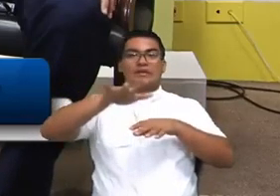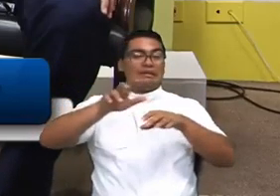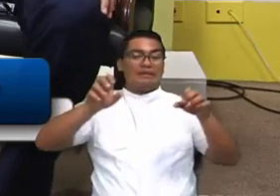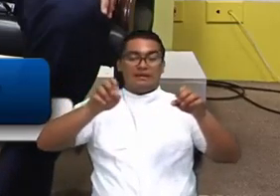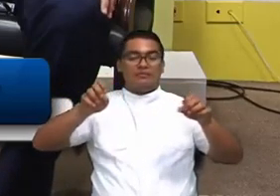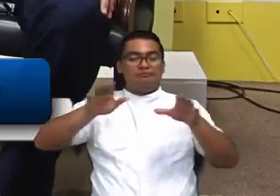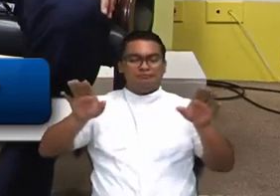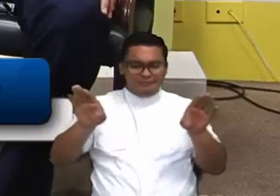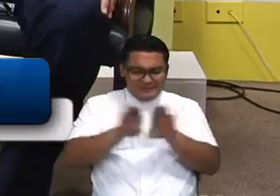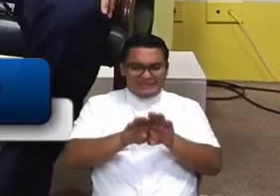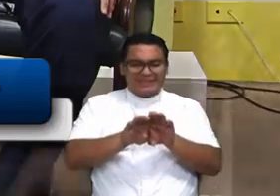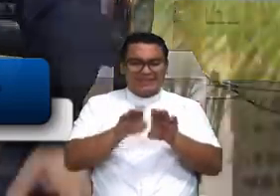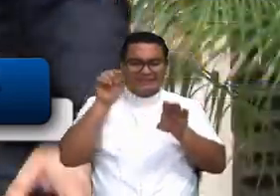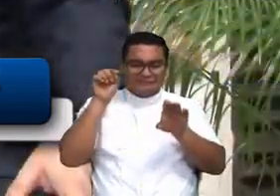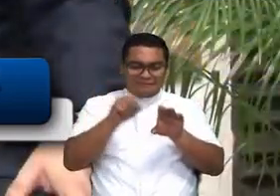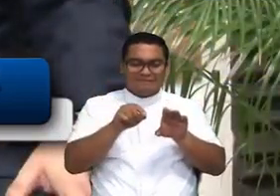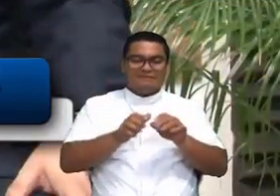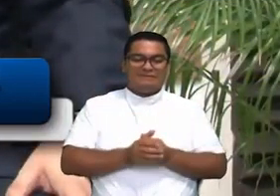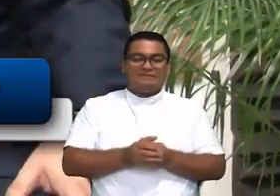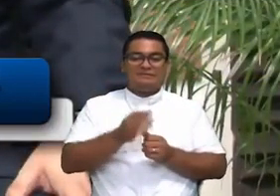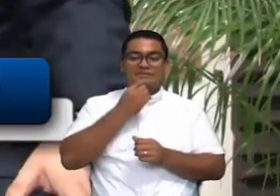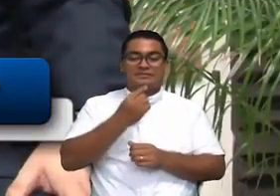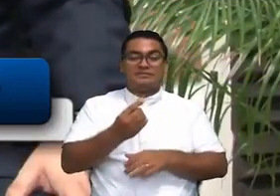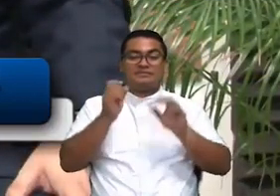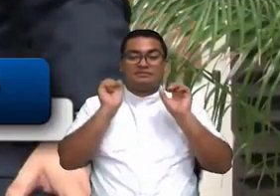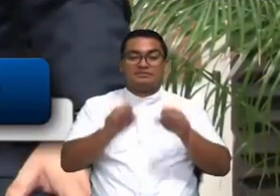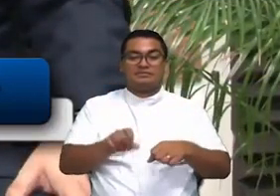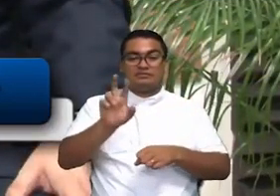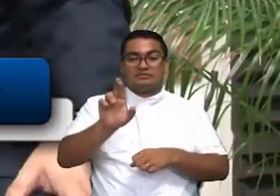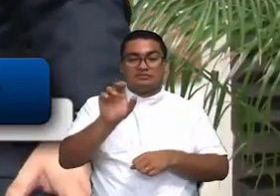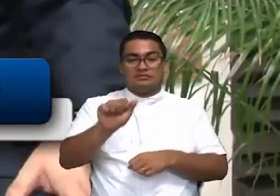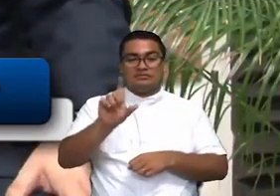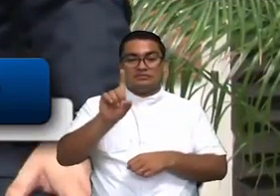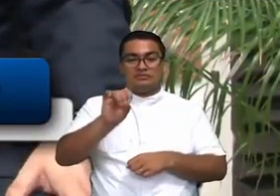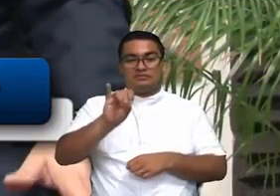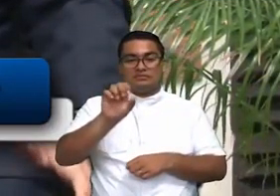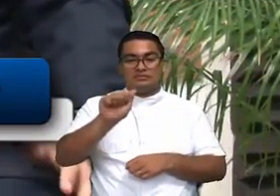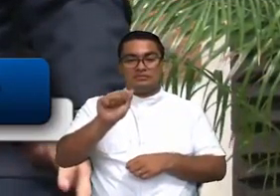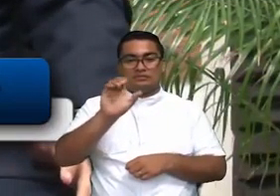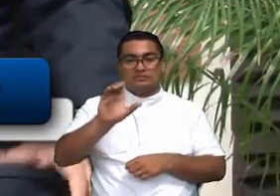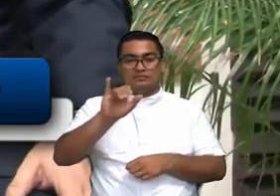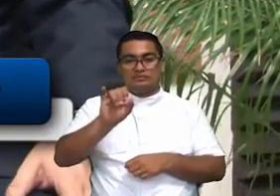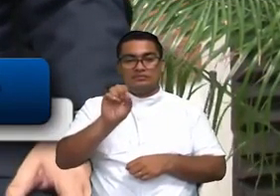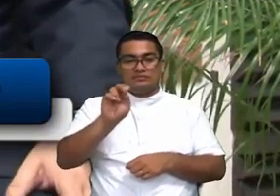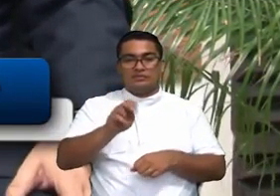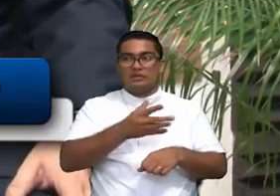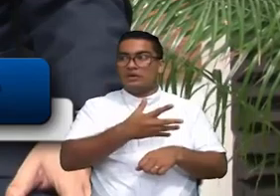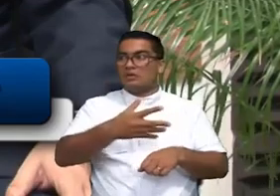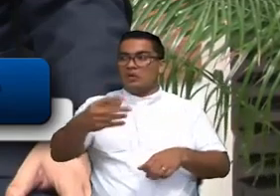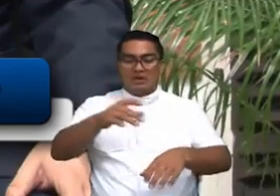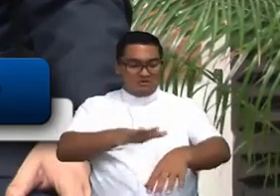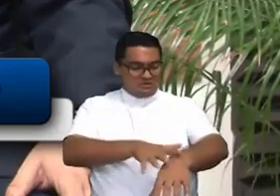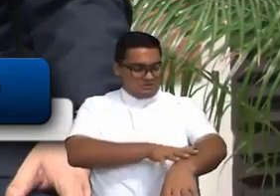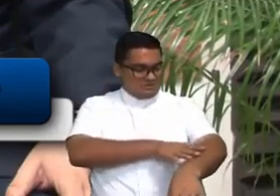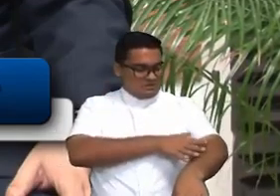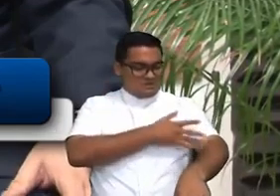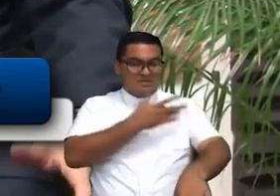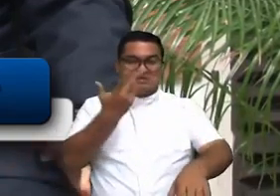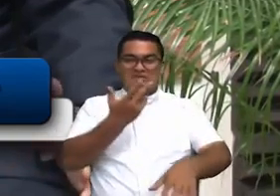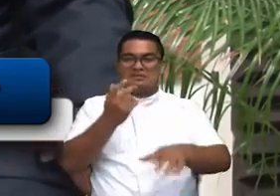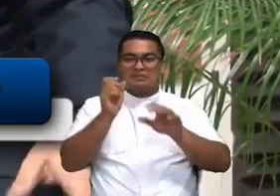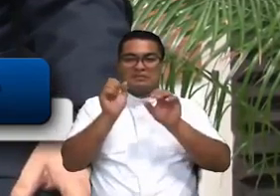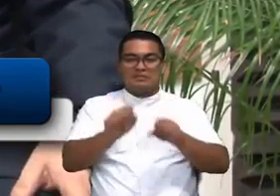Así es. Recordemos que la radiación puede causar algún efecto en lo que es la piel. Puede haber